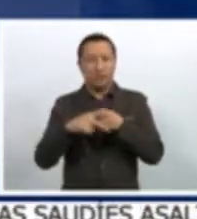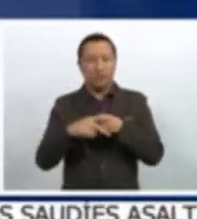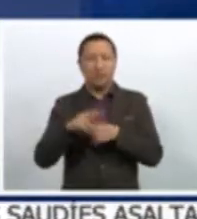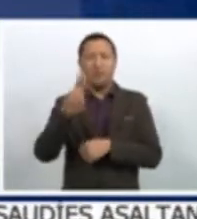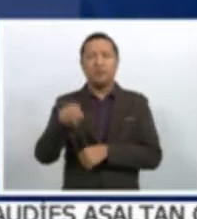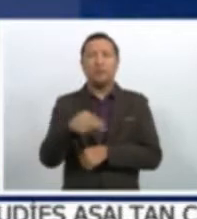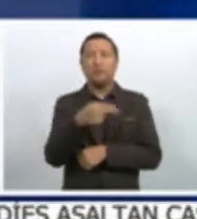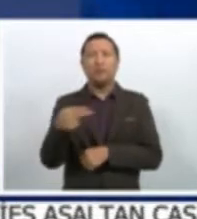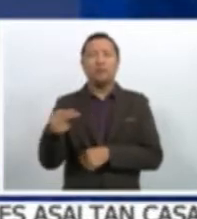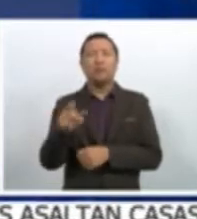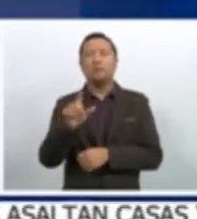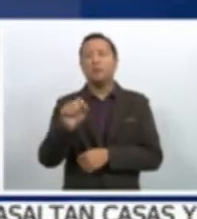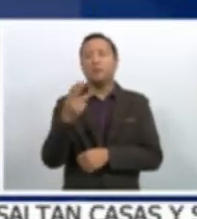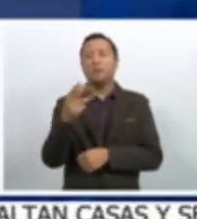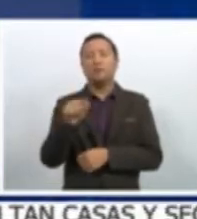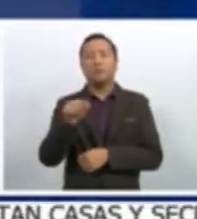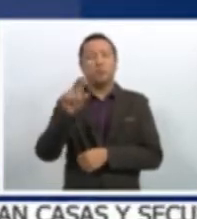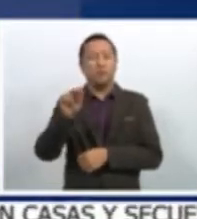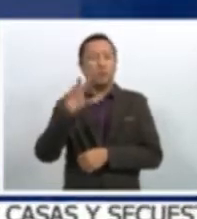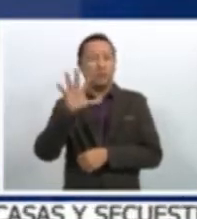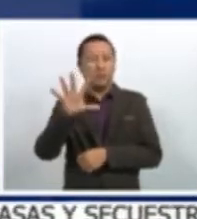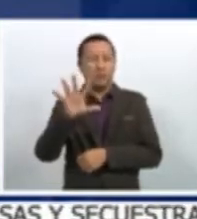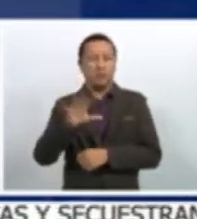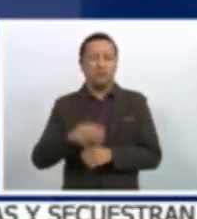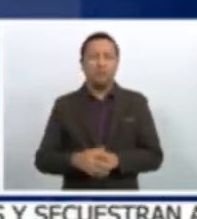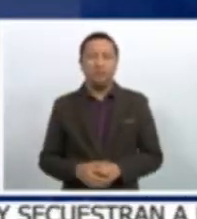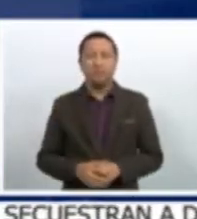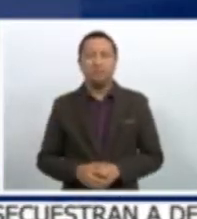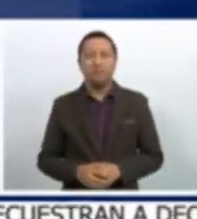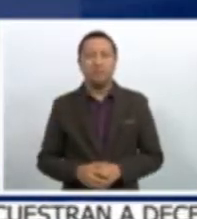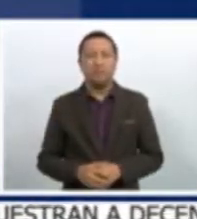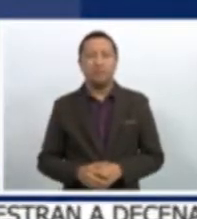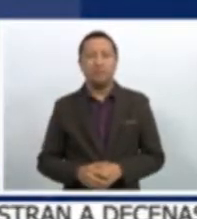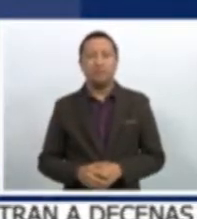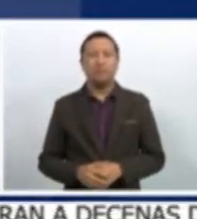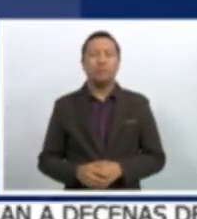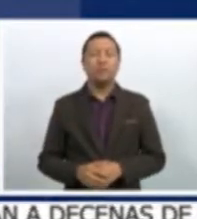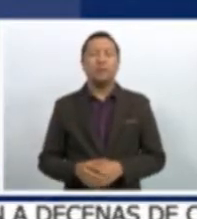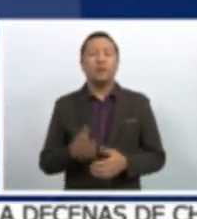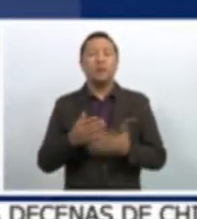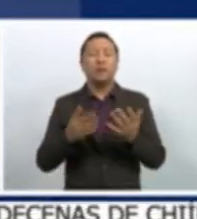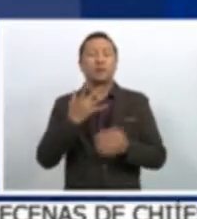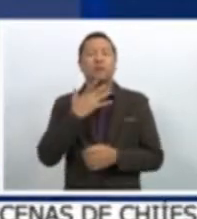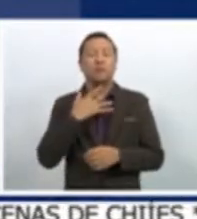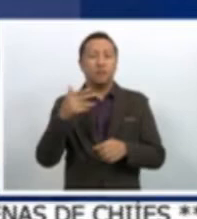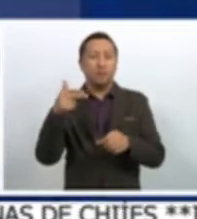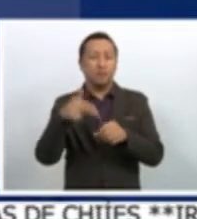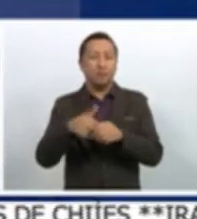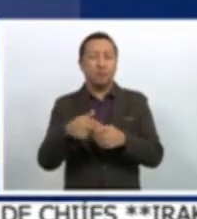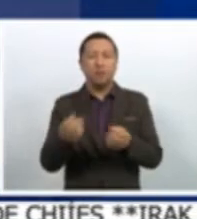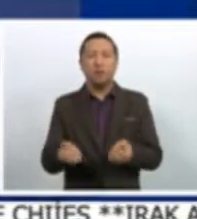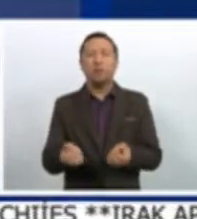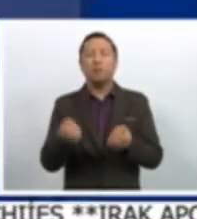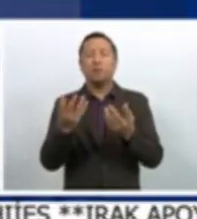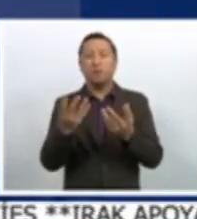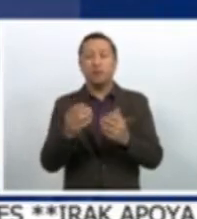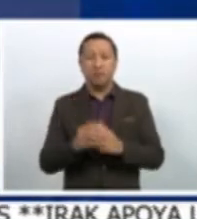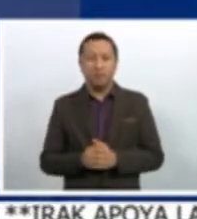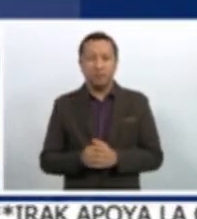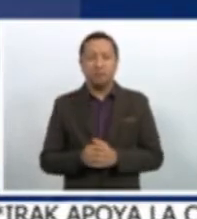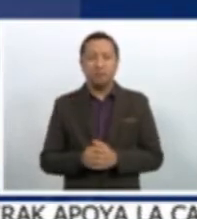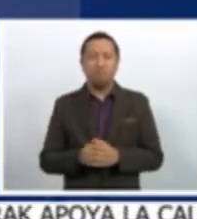el euro está en 23 pesos con 85 centavos. En cuanto a los combustibles se refiere, de acuerdo con la